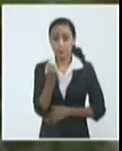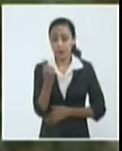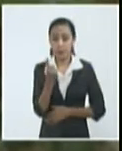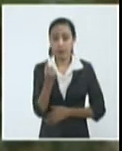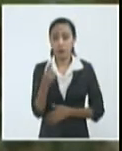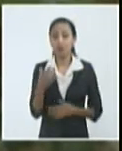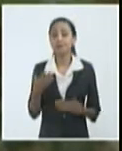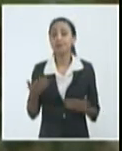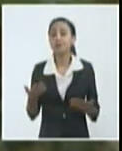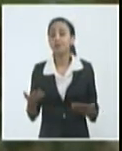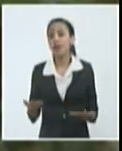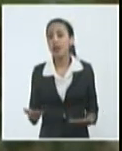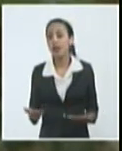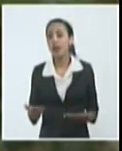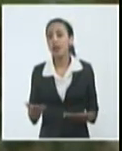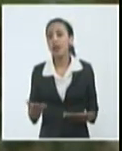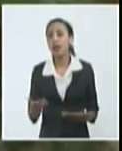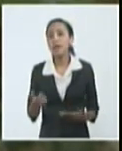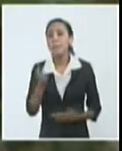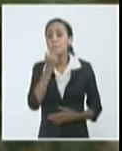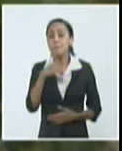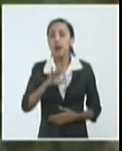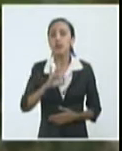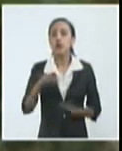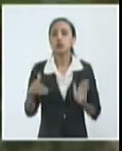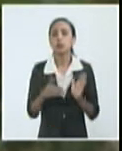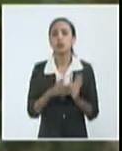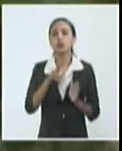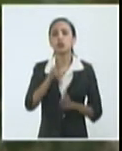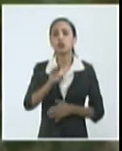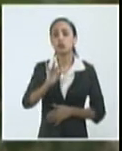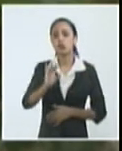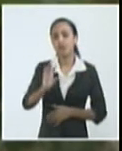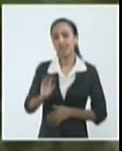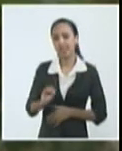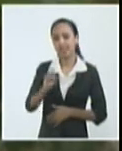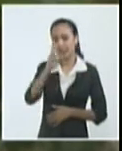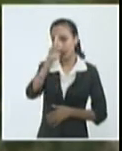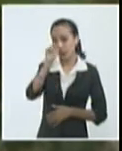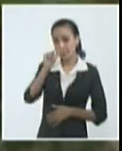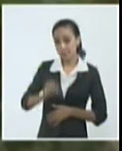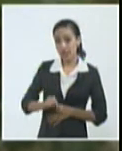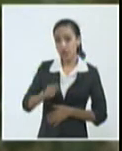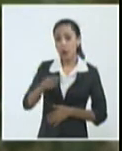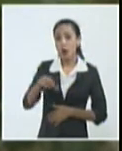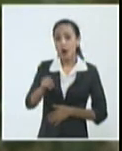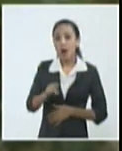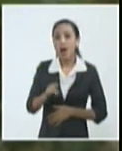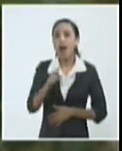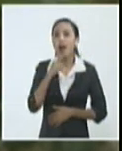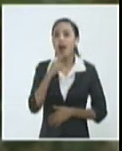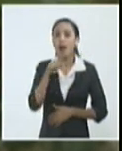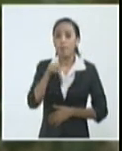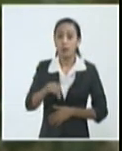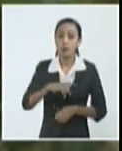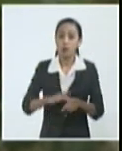primer lugar, a los más de 8.270 compatriotas cuyas vidas nos arrebató la